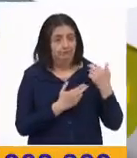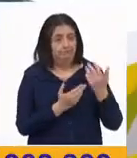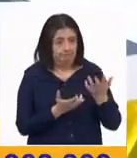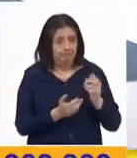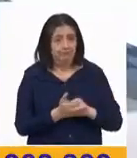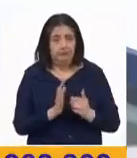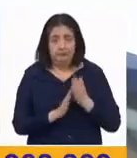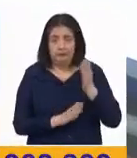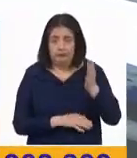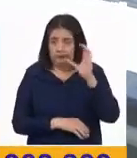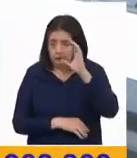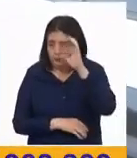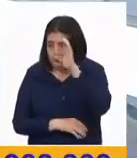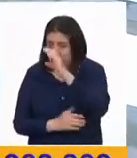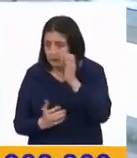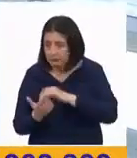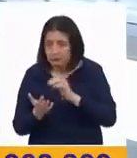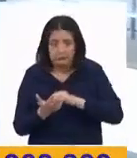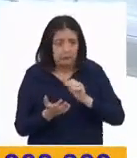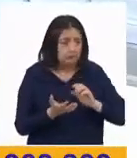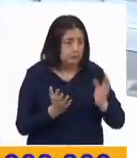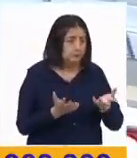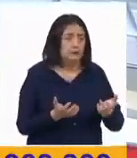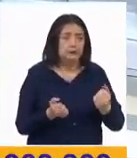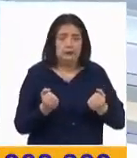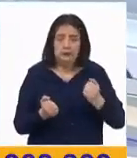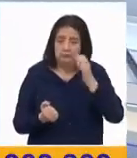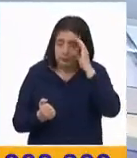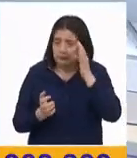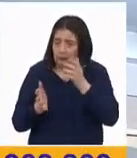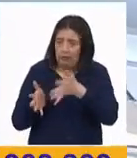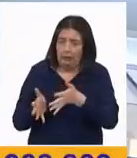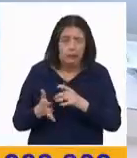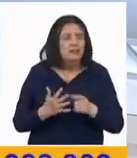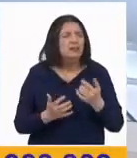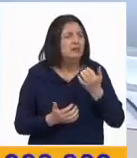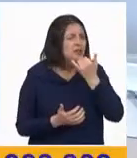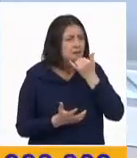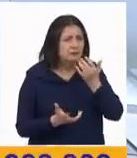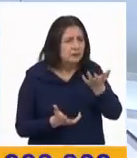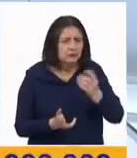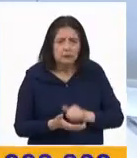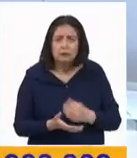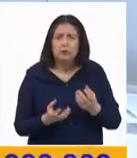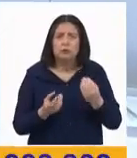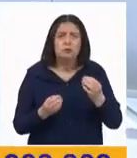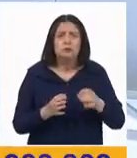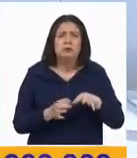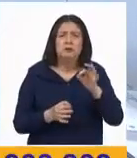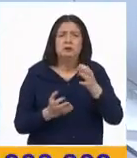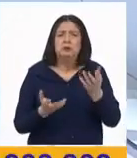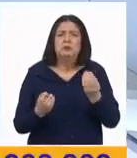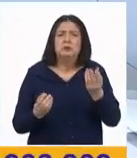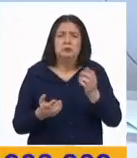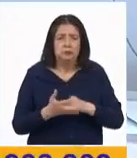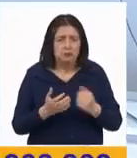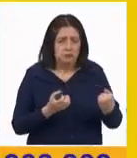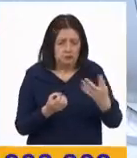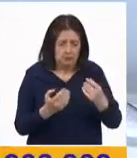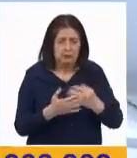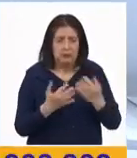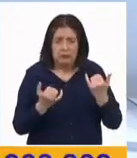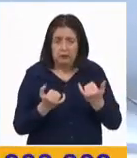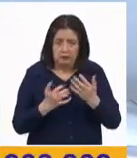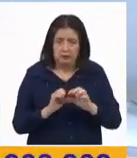responsabilidad, se fue a seguir buscando más hechos de esta naturaleza. ¿Qué ha pasado, Leonardo? ¿Cómo has encontrado la situación? Cuéntanoslo, por favor, a esta